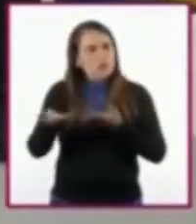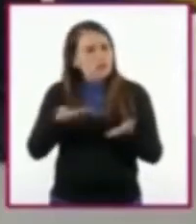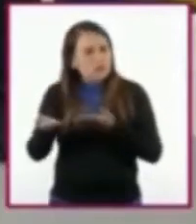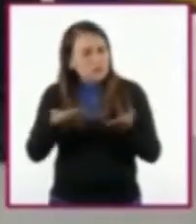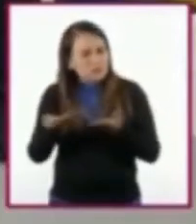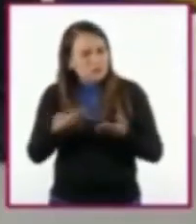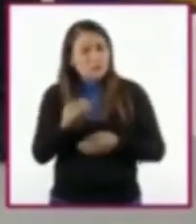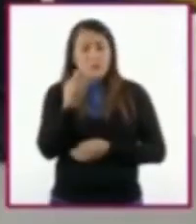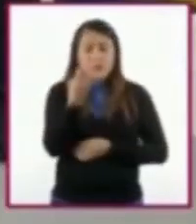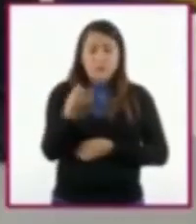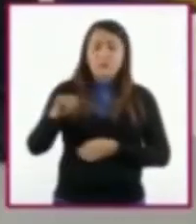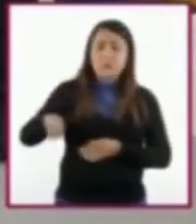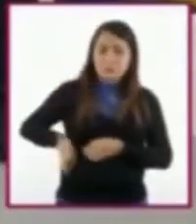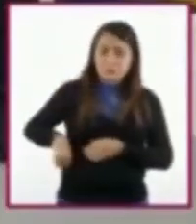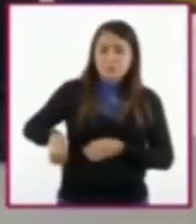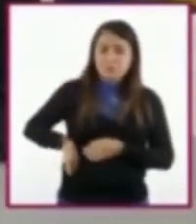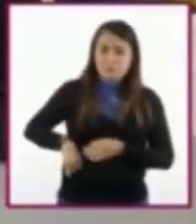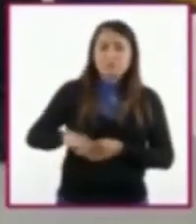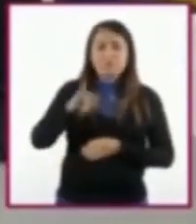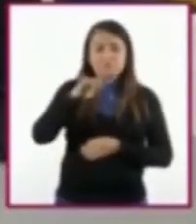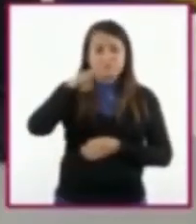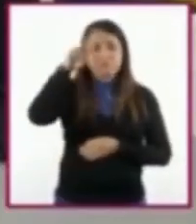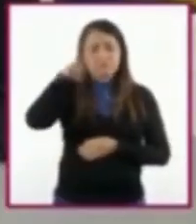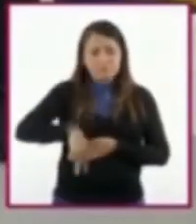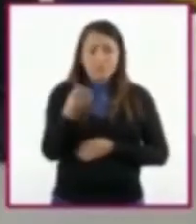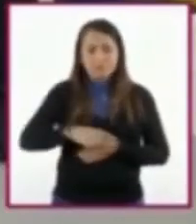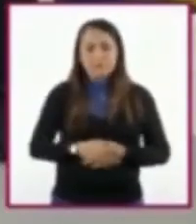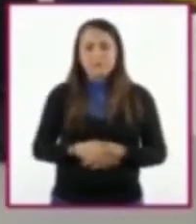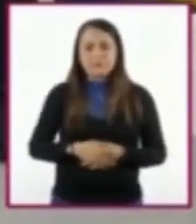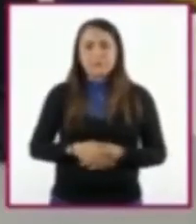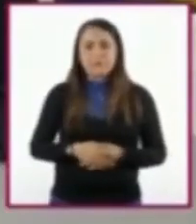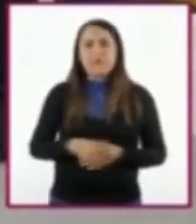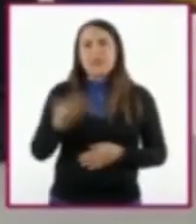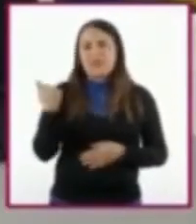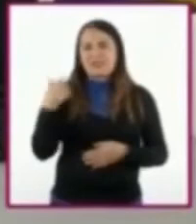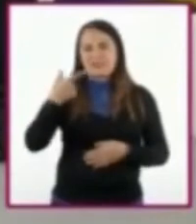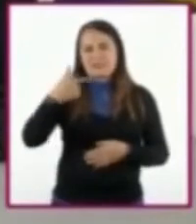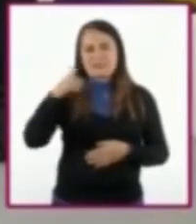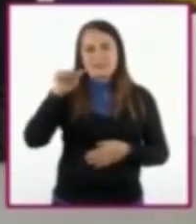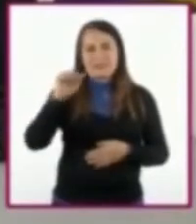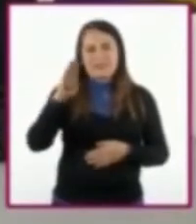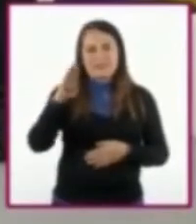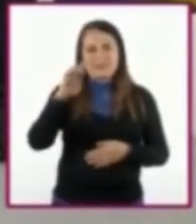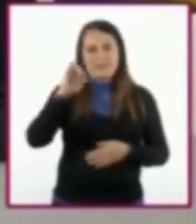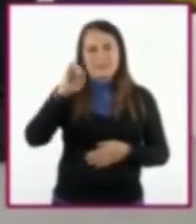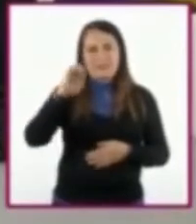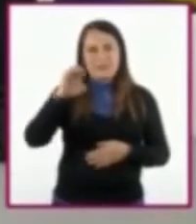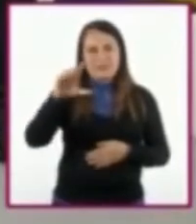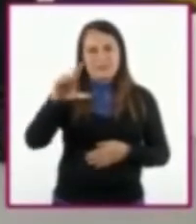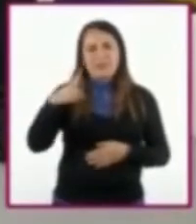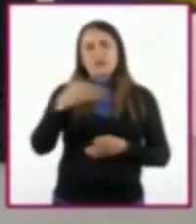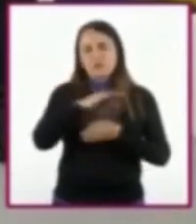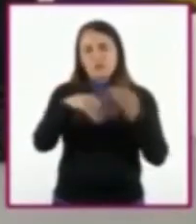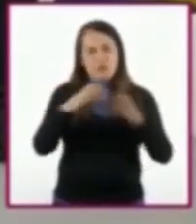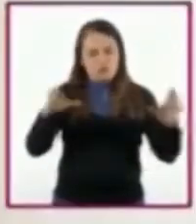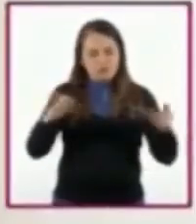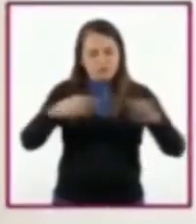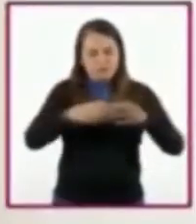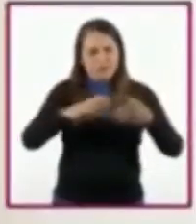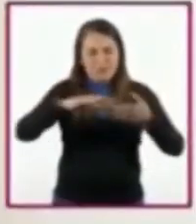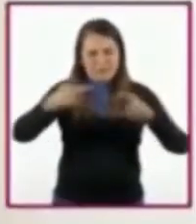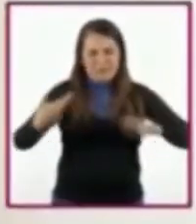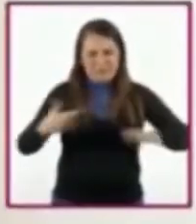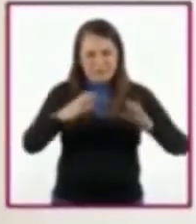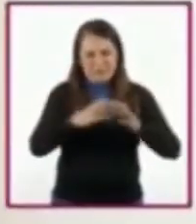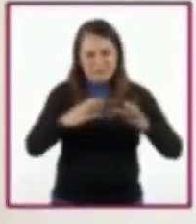muy interesante. Así es, Leslie. Como lo mencionó el maestro Gabriel, todo está relacionado con los campos tecnológicos.